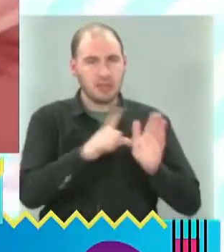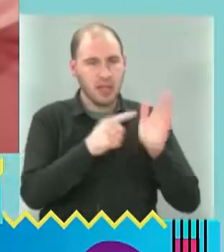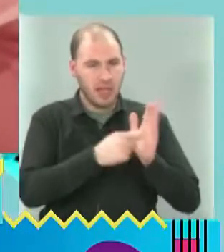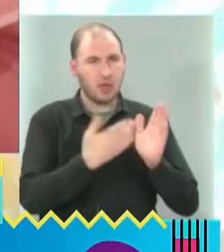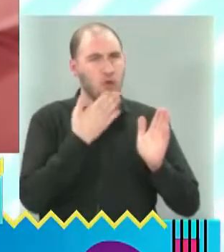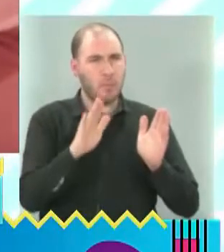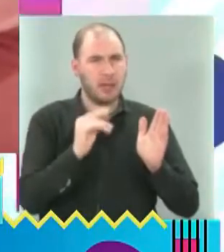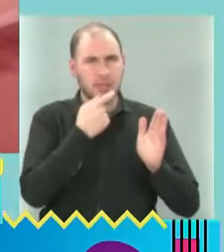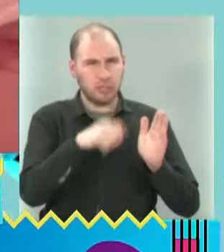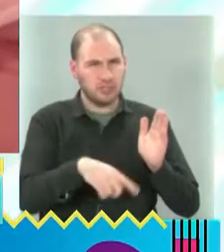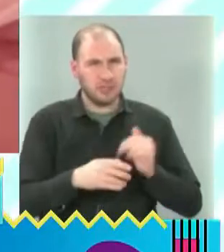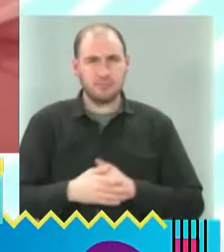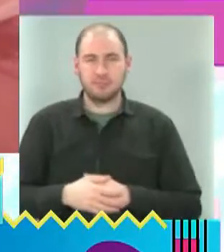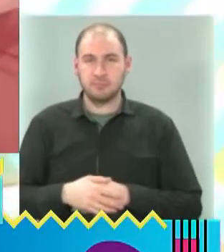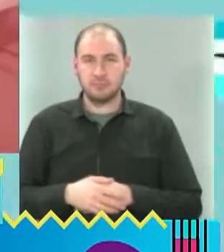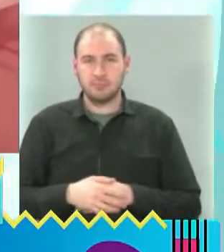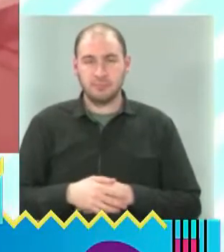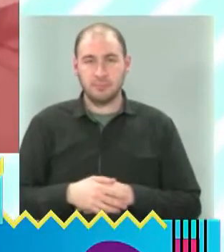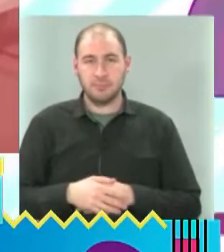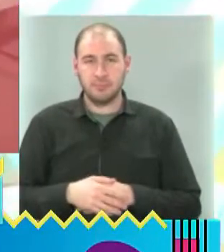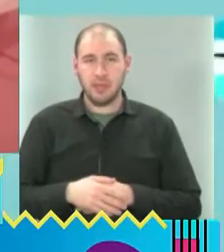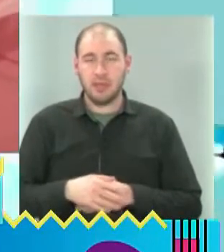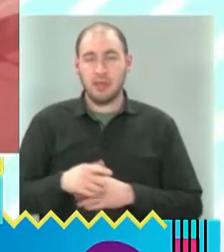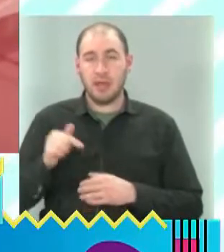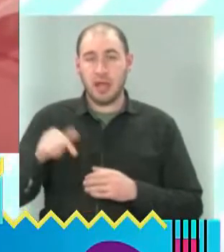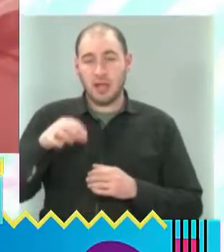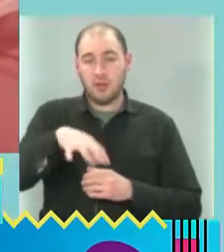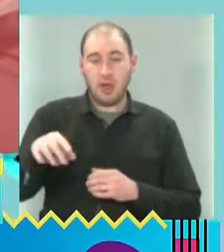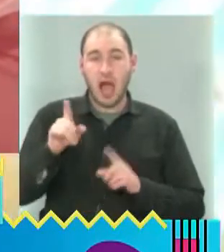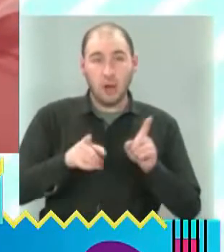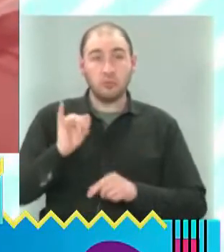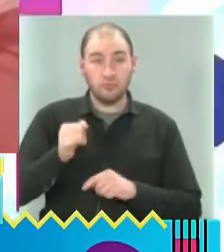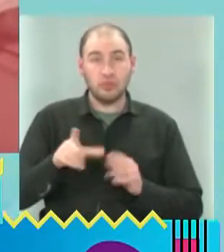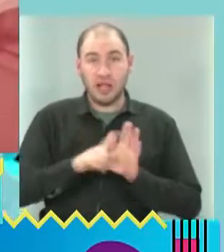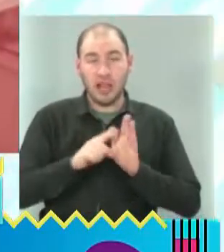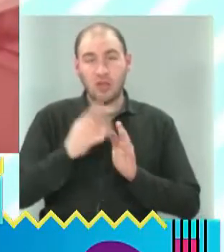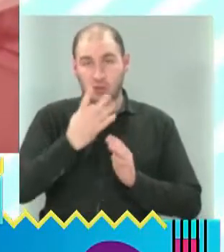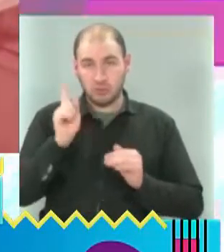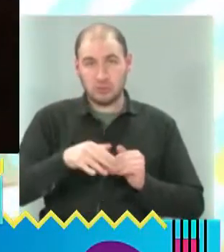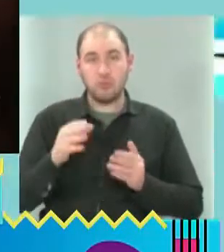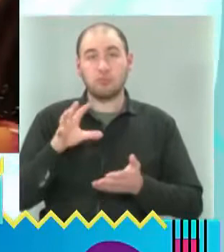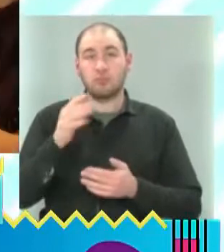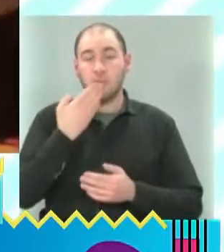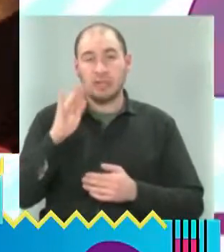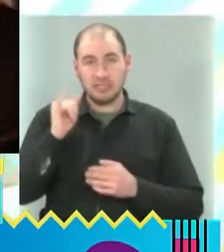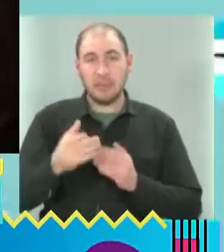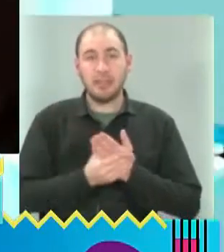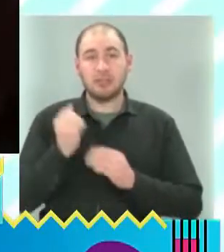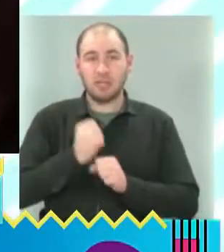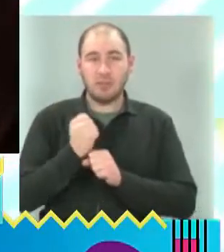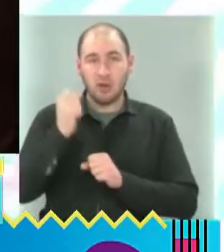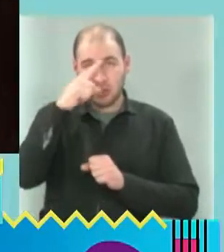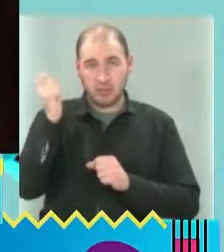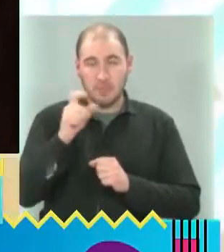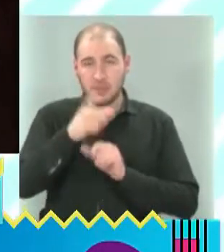está cumpliendo en la provincia? Mira, hay espacios que sí cumplen con la ley del 4%, el Ministerio de Trabajo de la Nación, nosotros